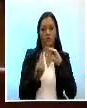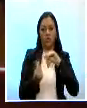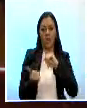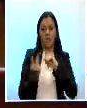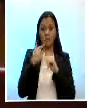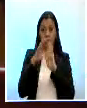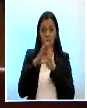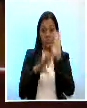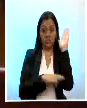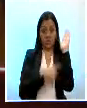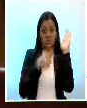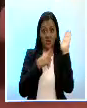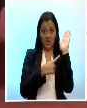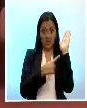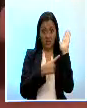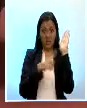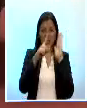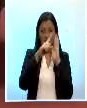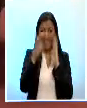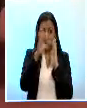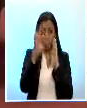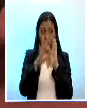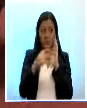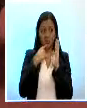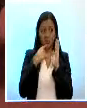dice la Constitución? Eso dice la Constitución. ¿El 100%? Sí,